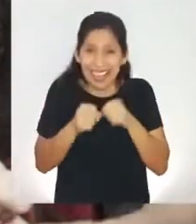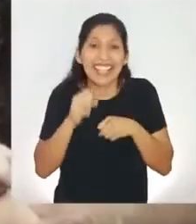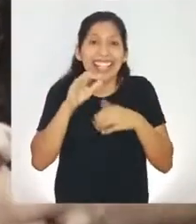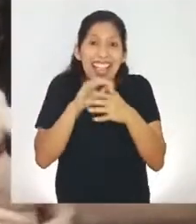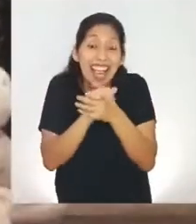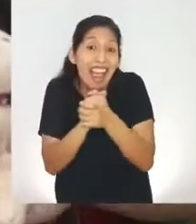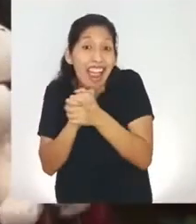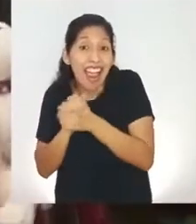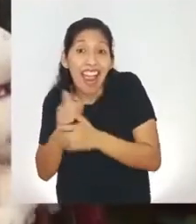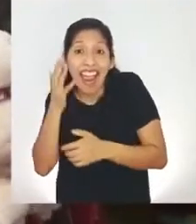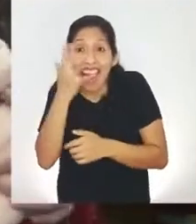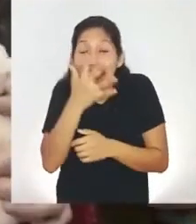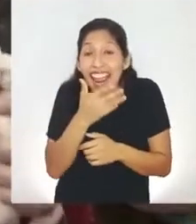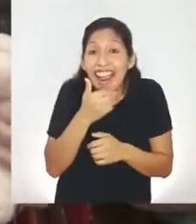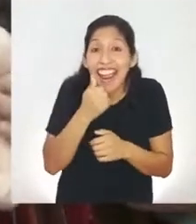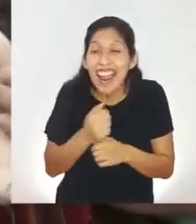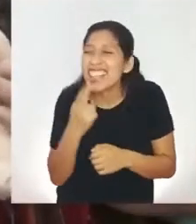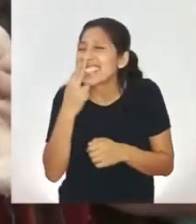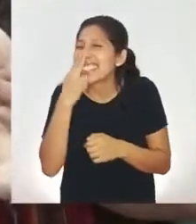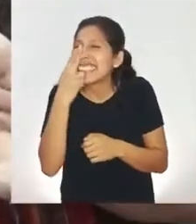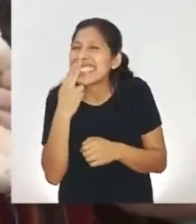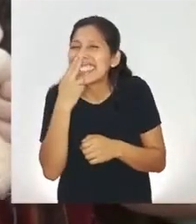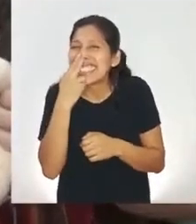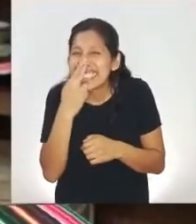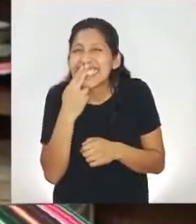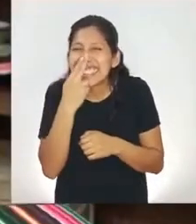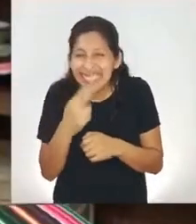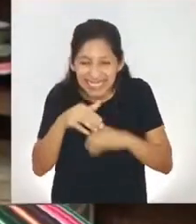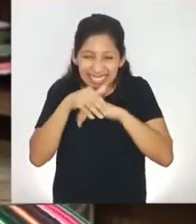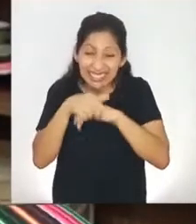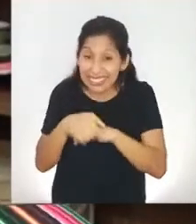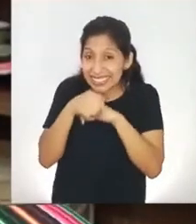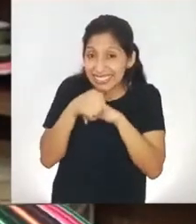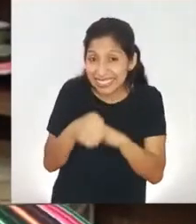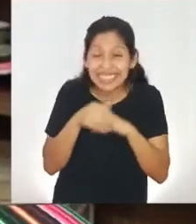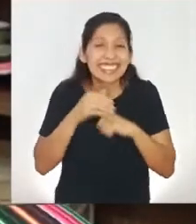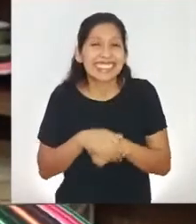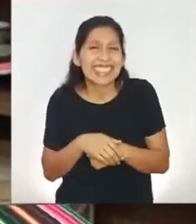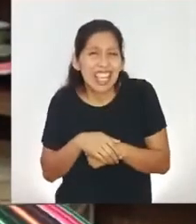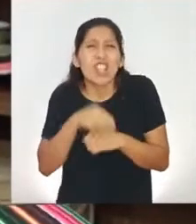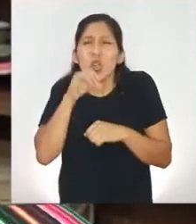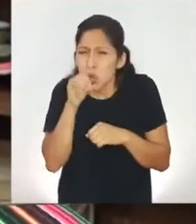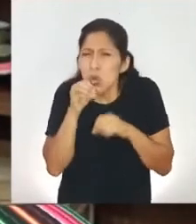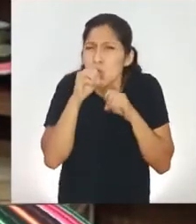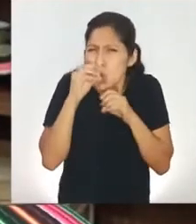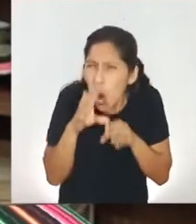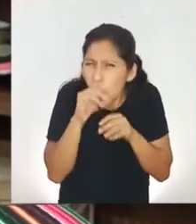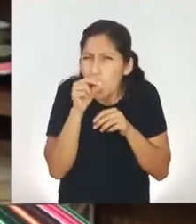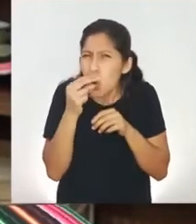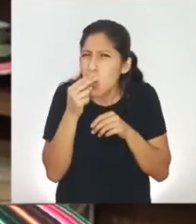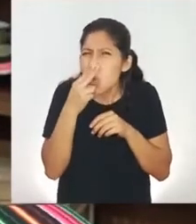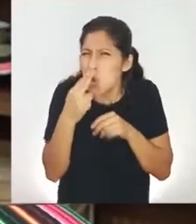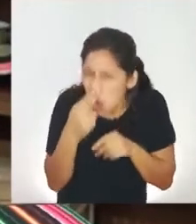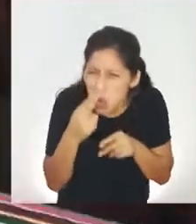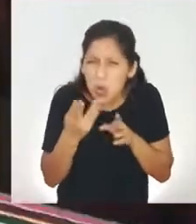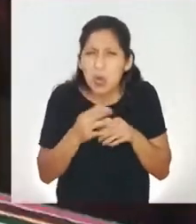Vino su amigo, un lindo chanchito, que me saludó.